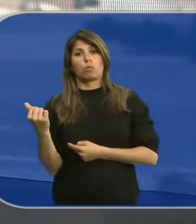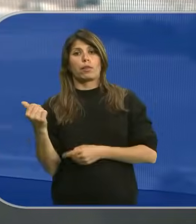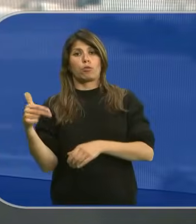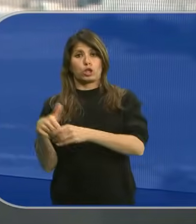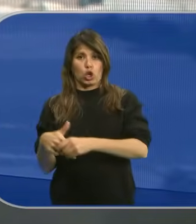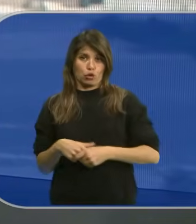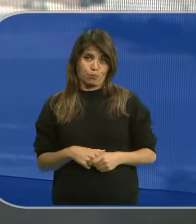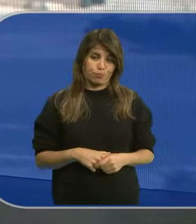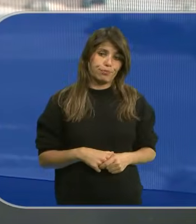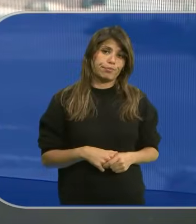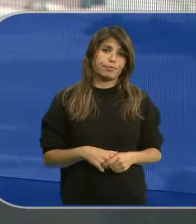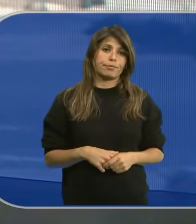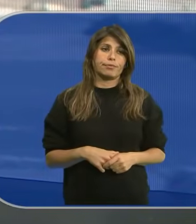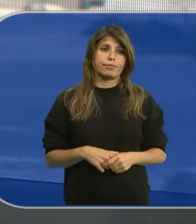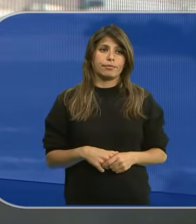Rubén.